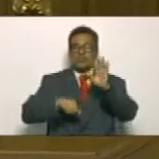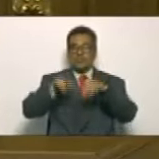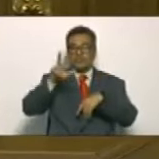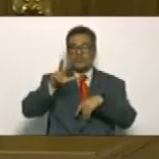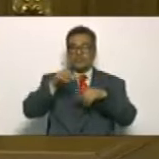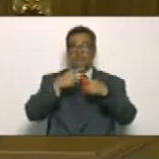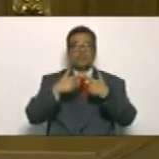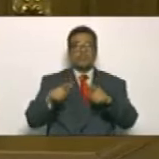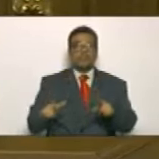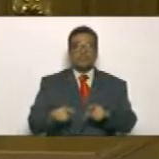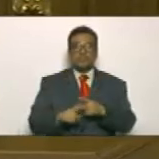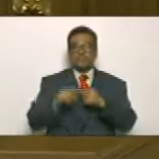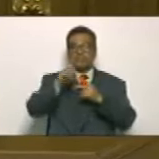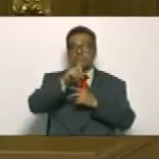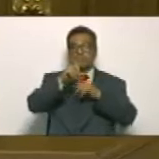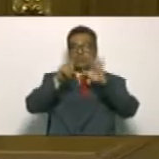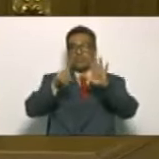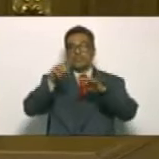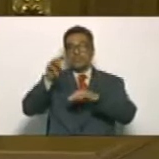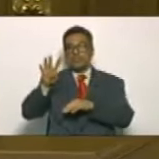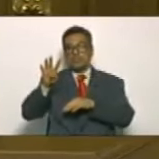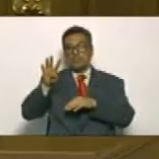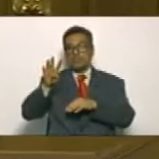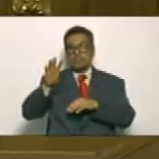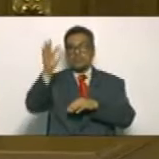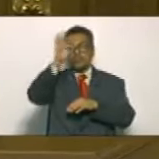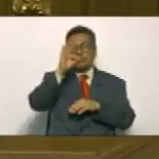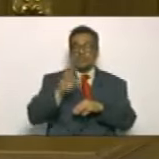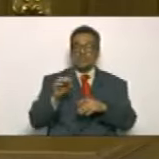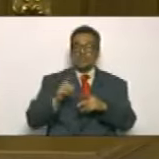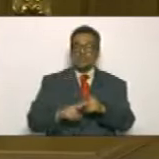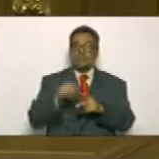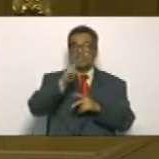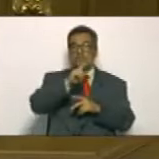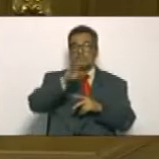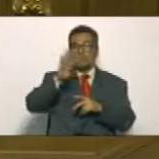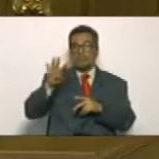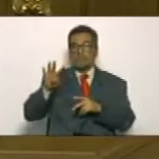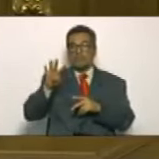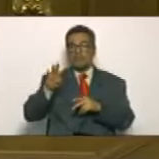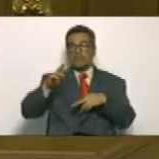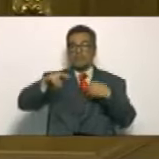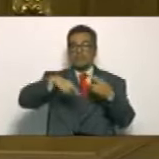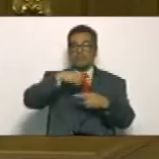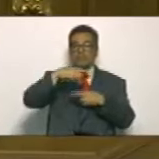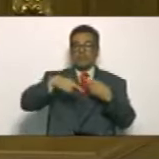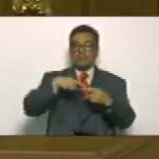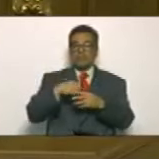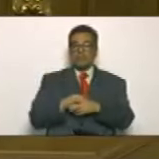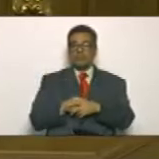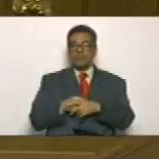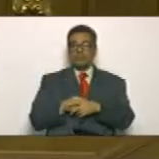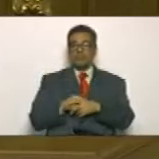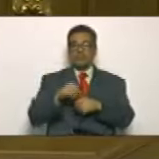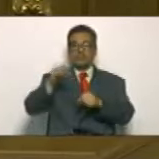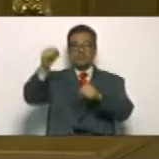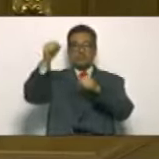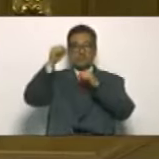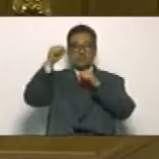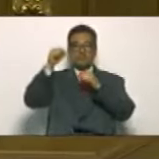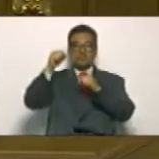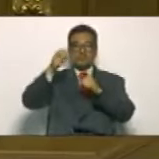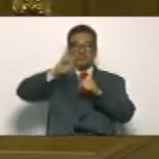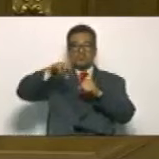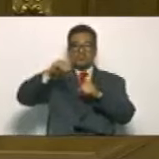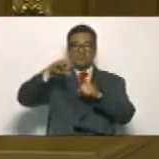la independencia, 164 de la Federación y 24 de la Revolución. ¡Que viva